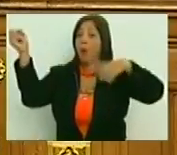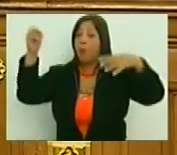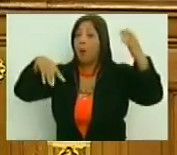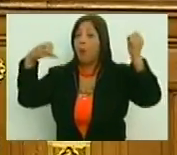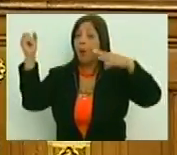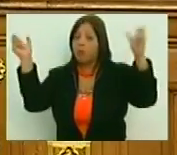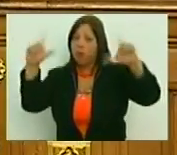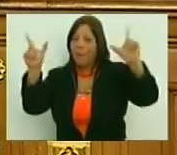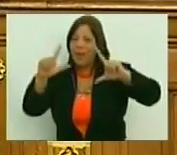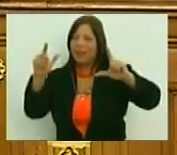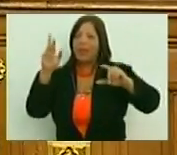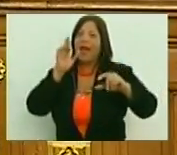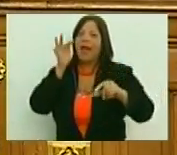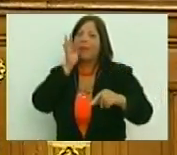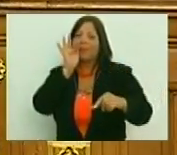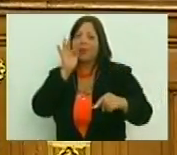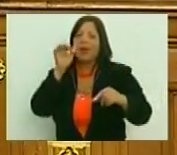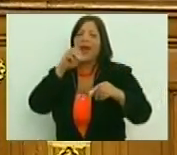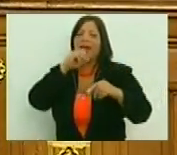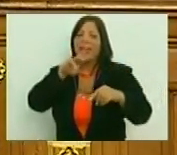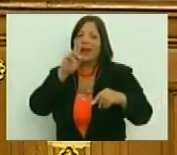mediático